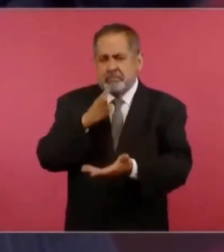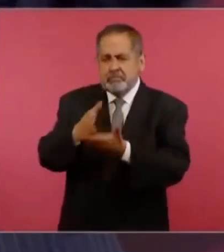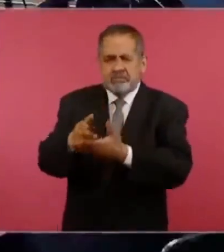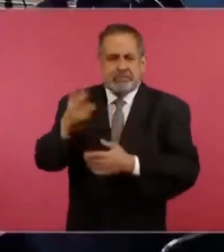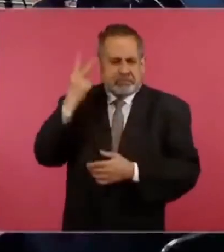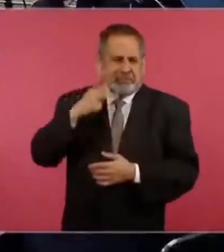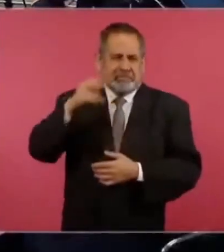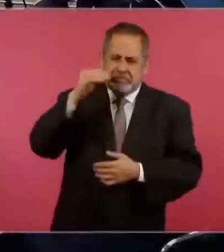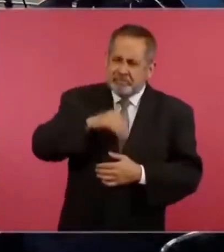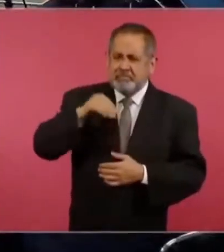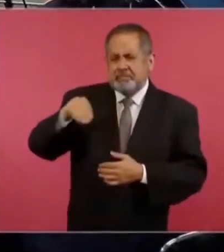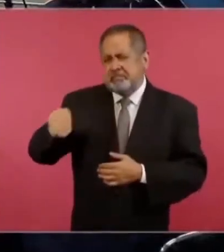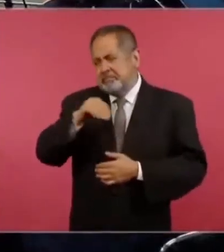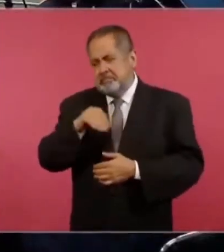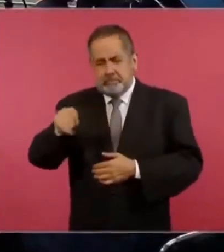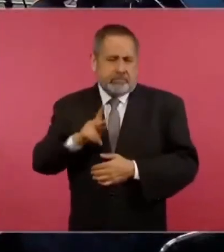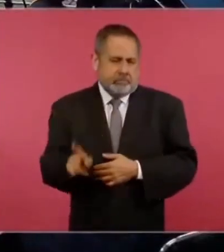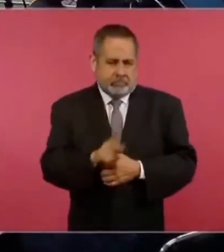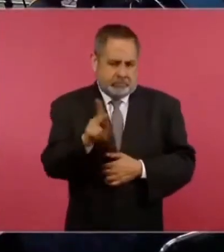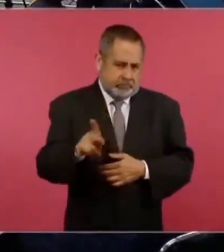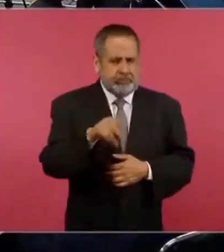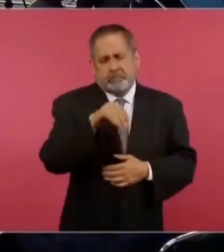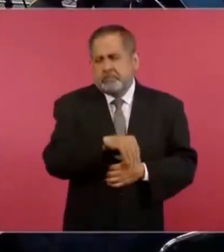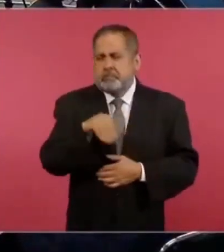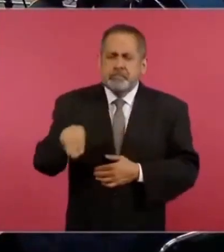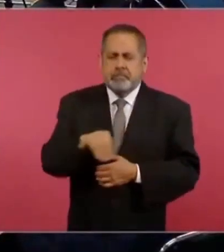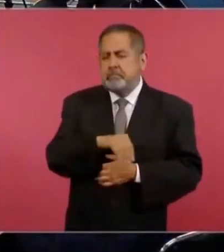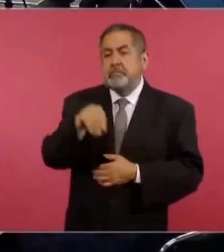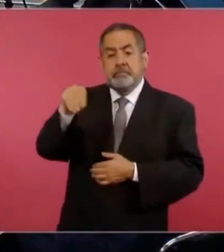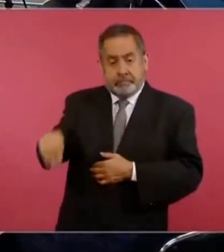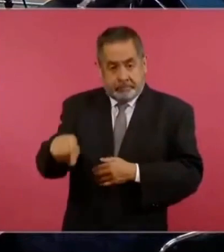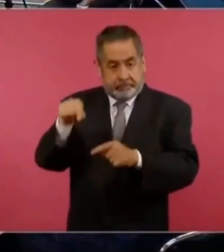giras, iba yo a los pueblos y